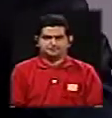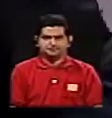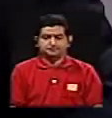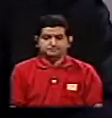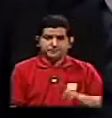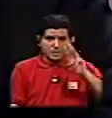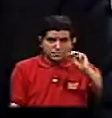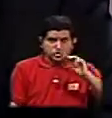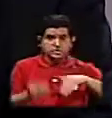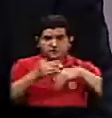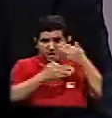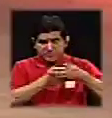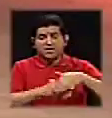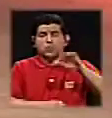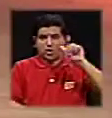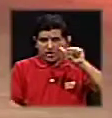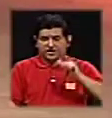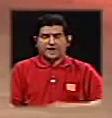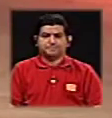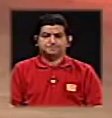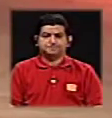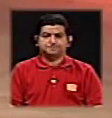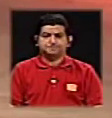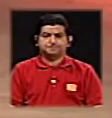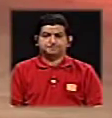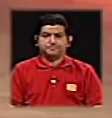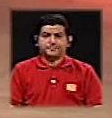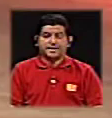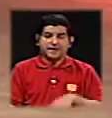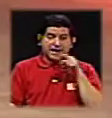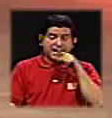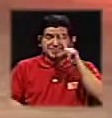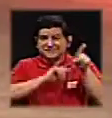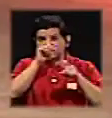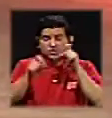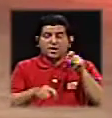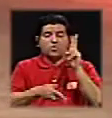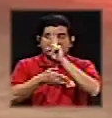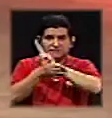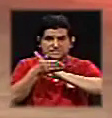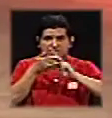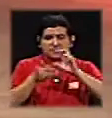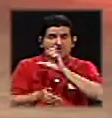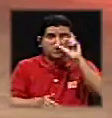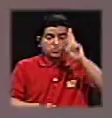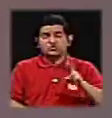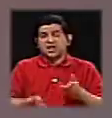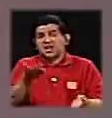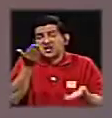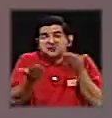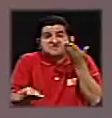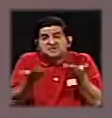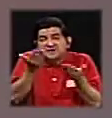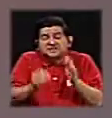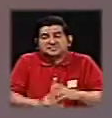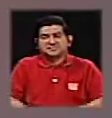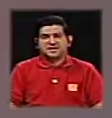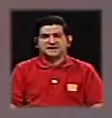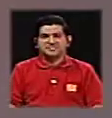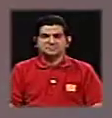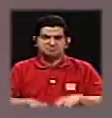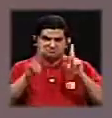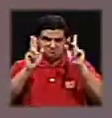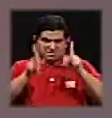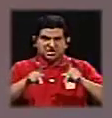Monserrat y luego Adrián. Bueno, como esta, al ser esta una encuesta de la Universidad de Costa Rica, podría la